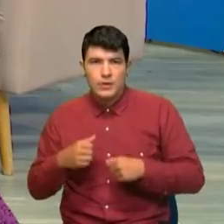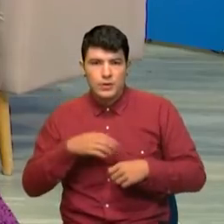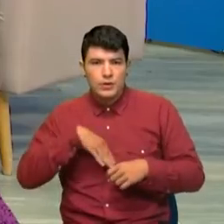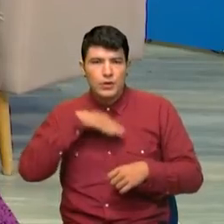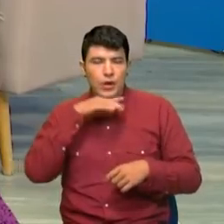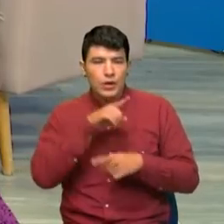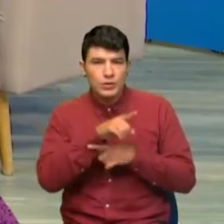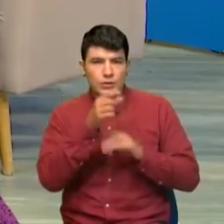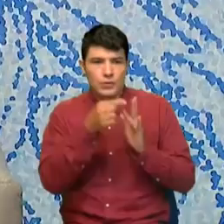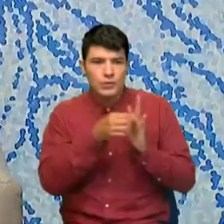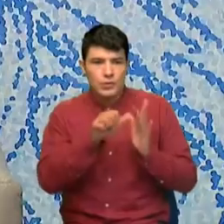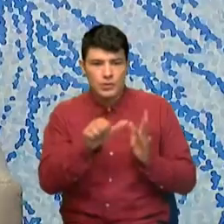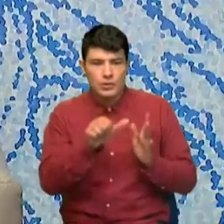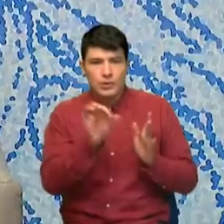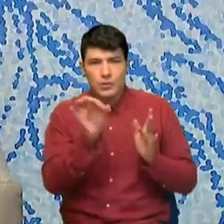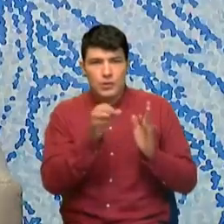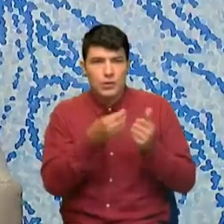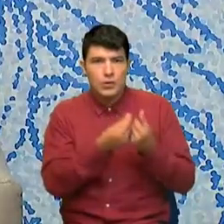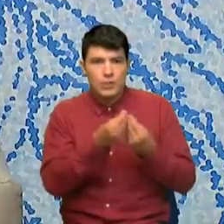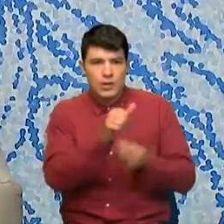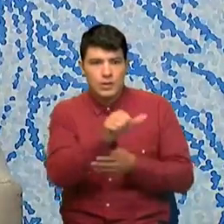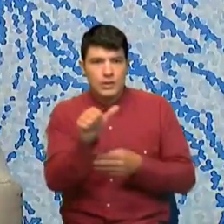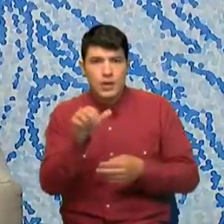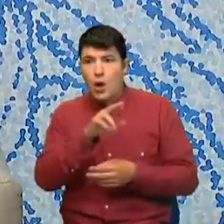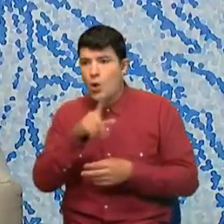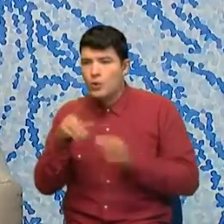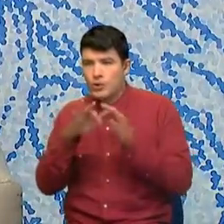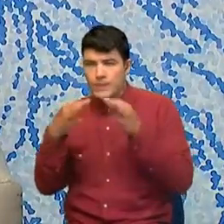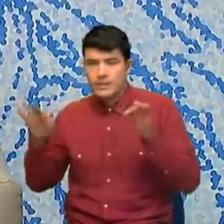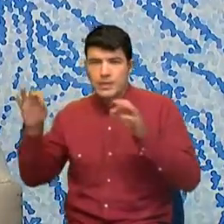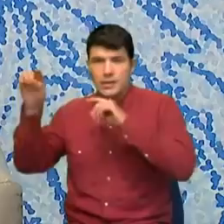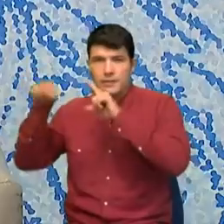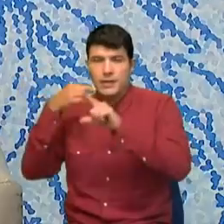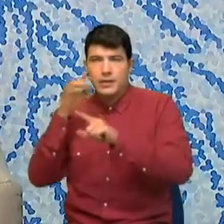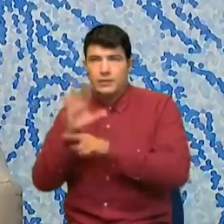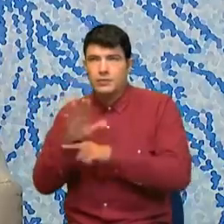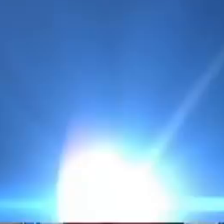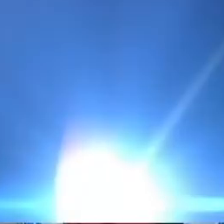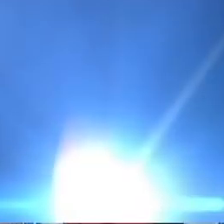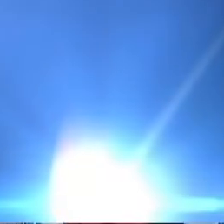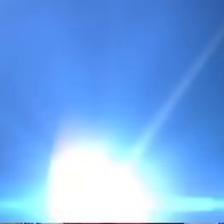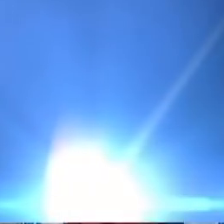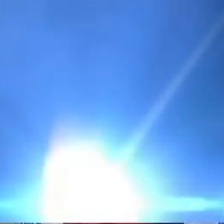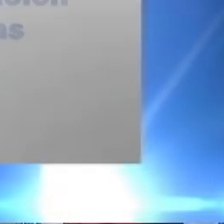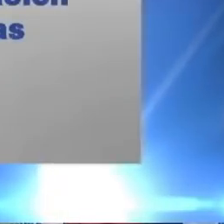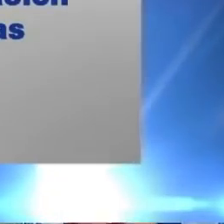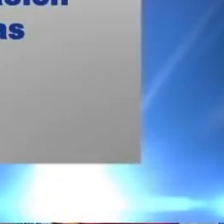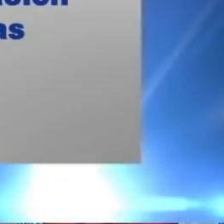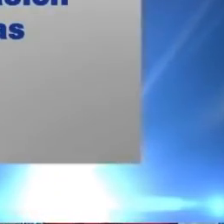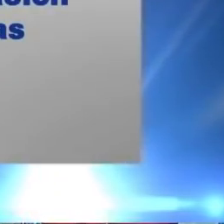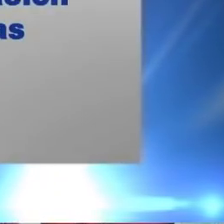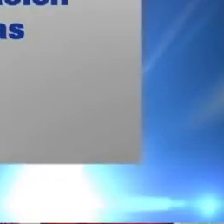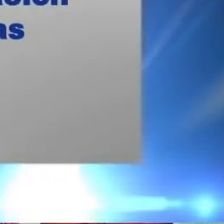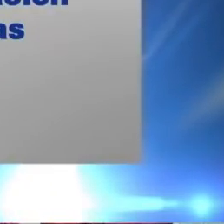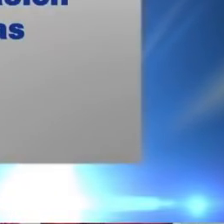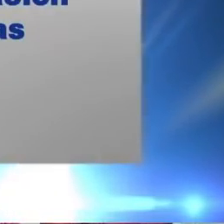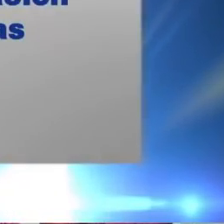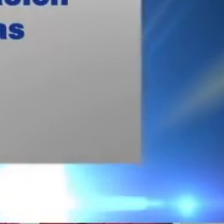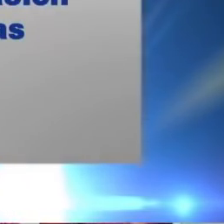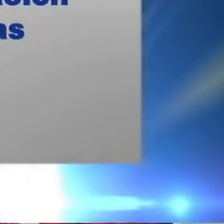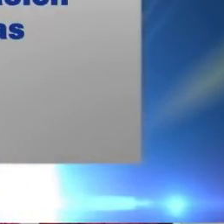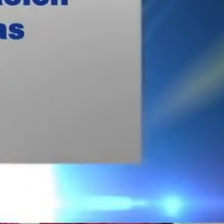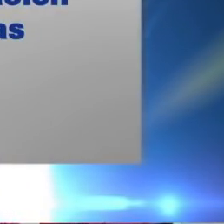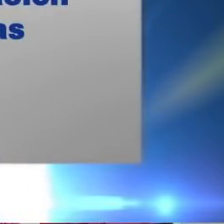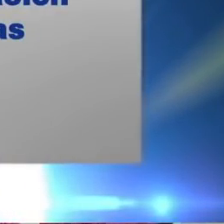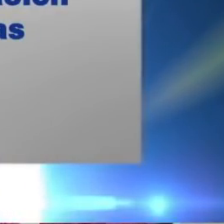cónyuge, esposa o a la compañera. Bueno, tenemos otro mensaje de nuestros televidentes. Buenas tardes, quería preguntarles sobre